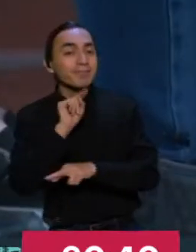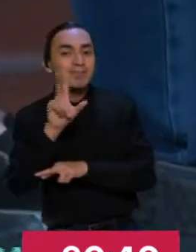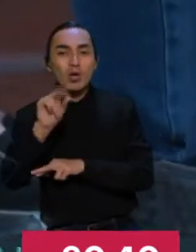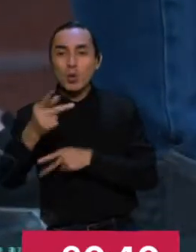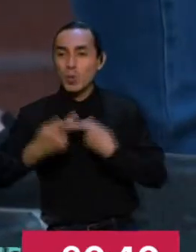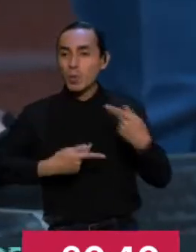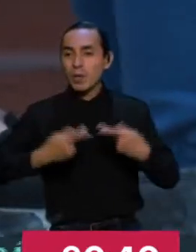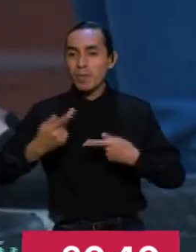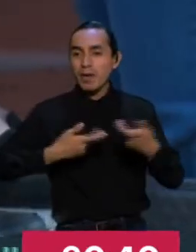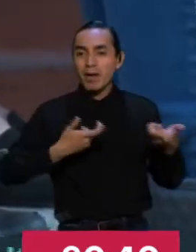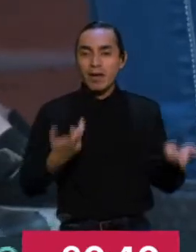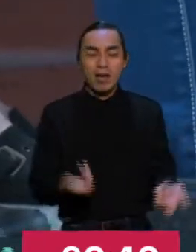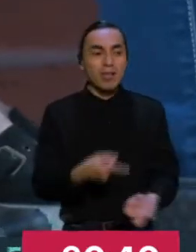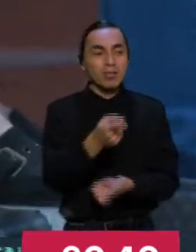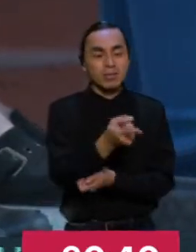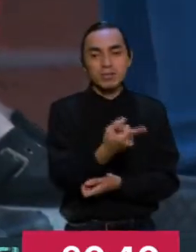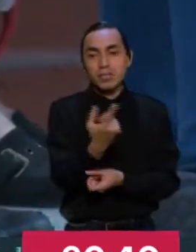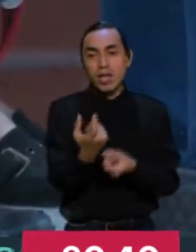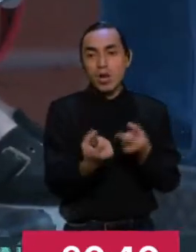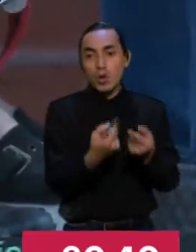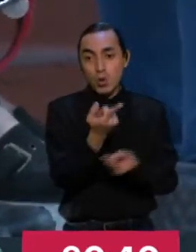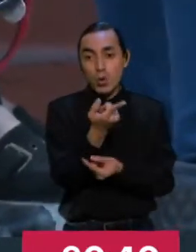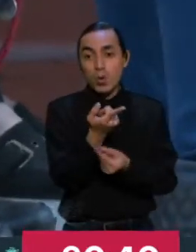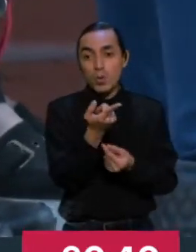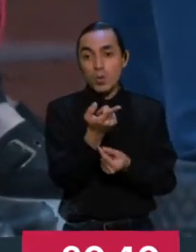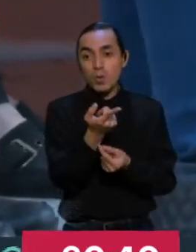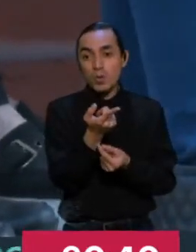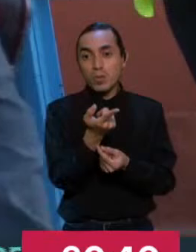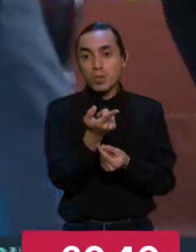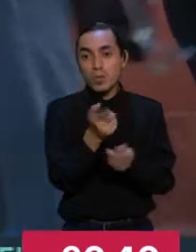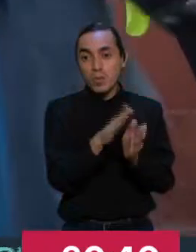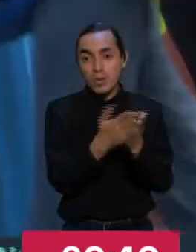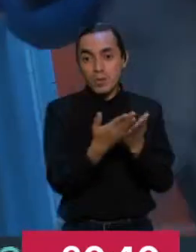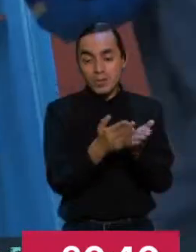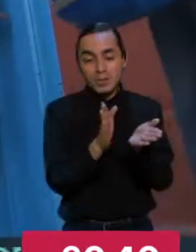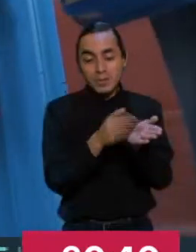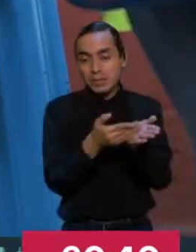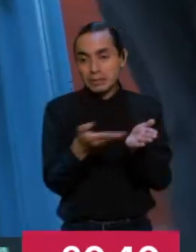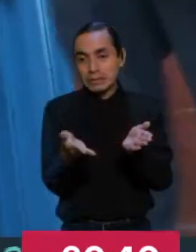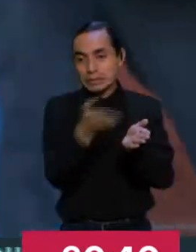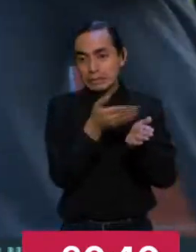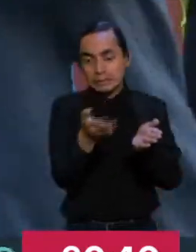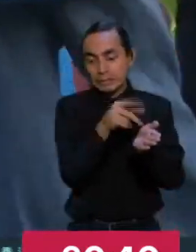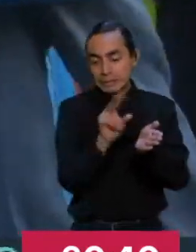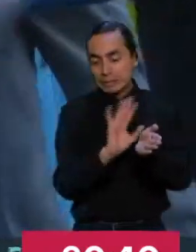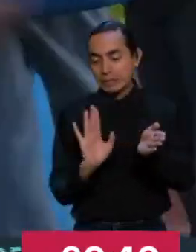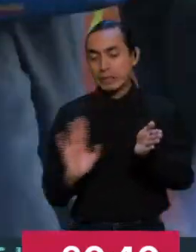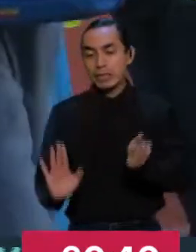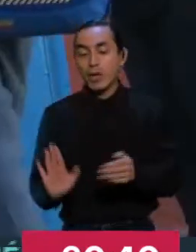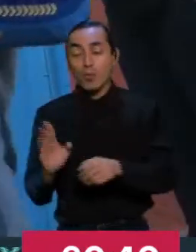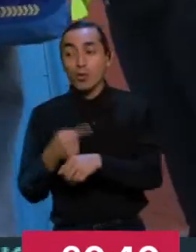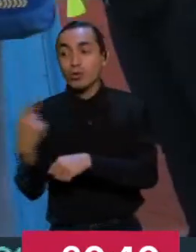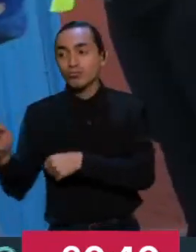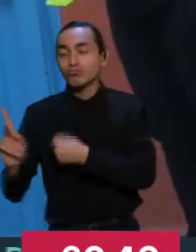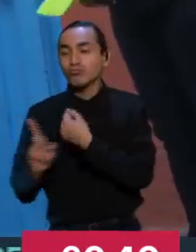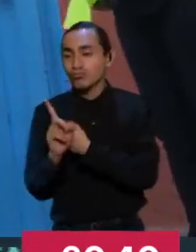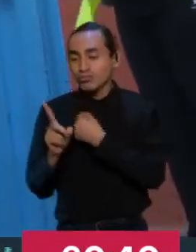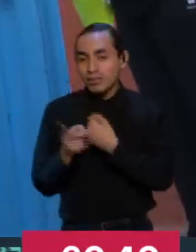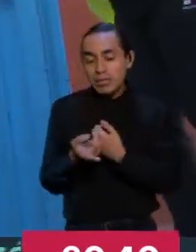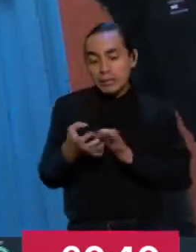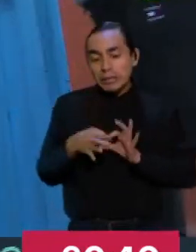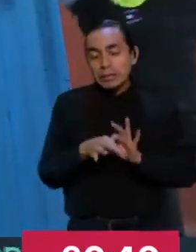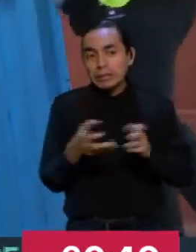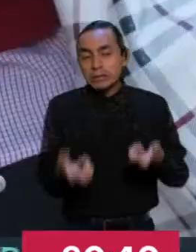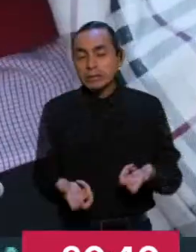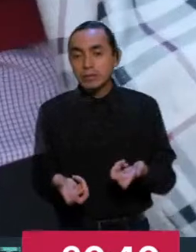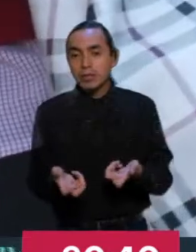eran simplemente páginas que se saltaban, porque habla de su propia sexualidad, de sus propias problemáticas. Y es